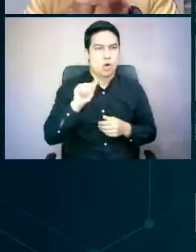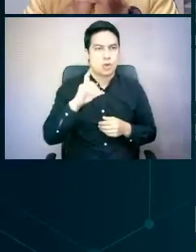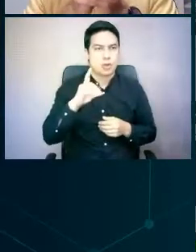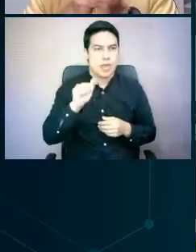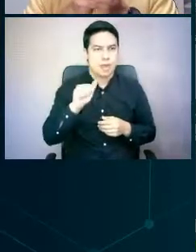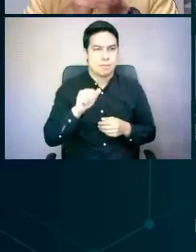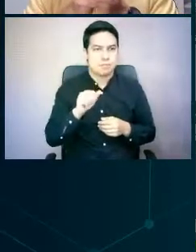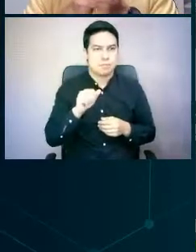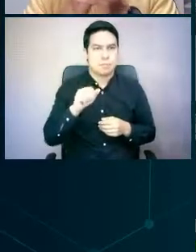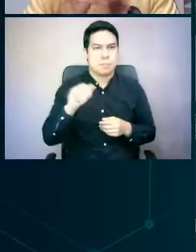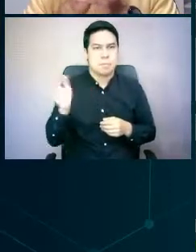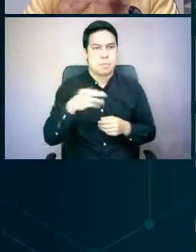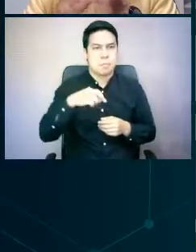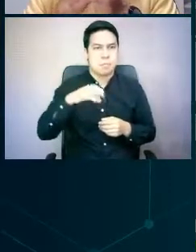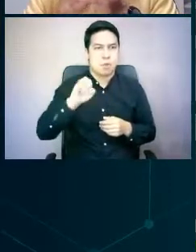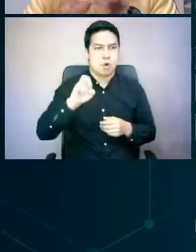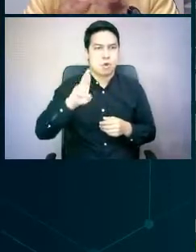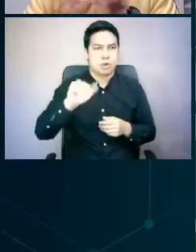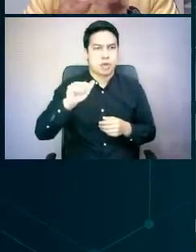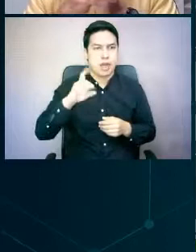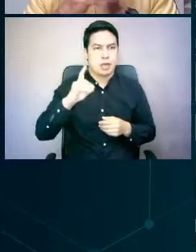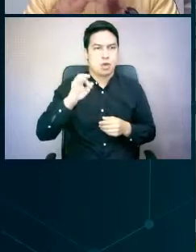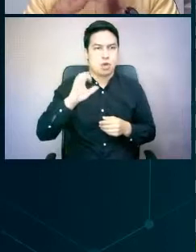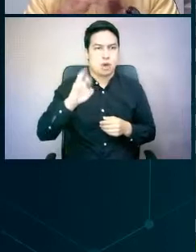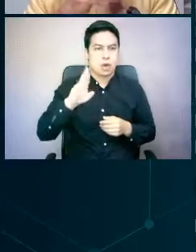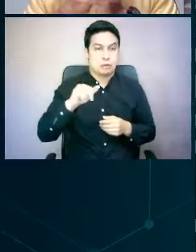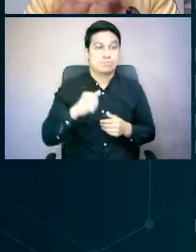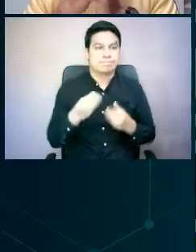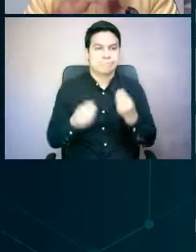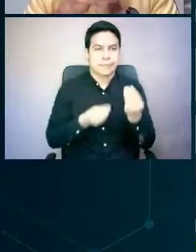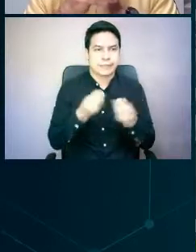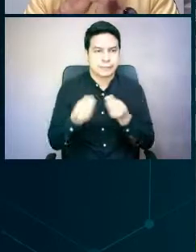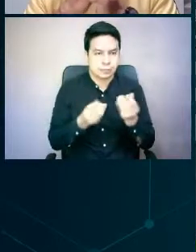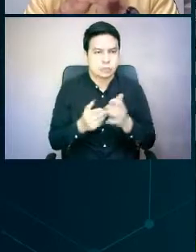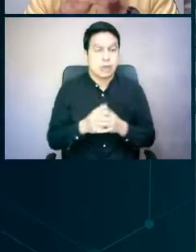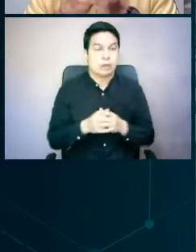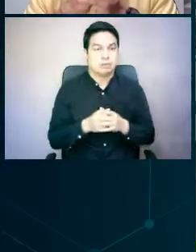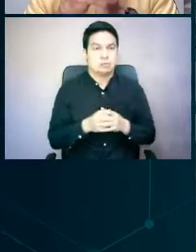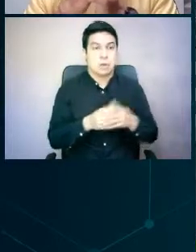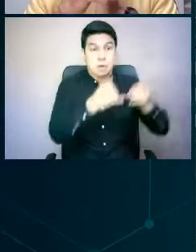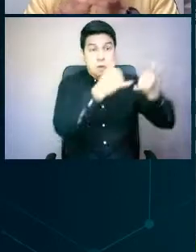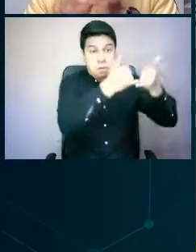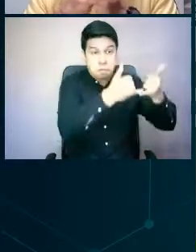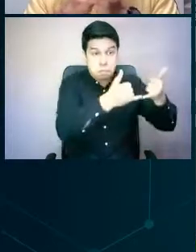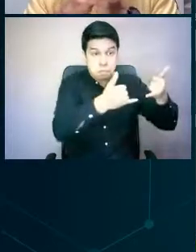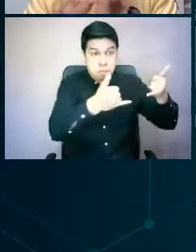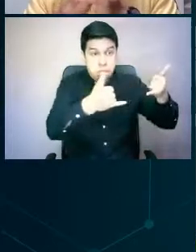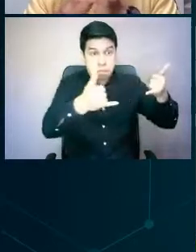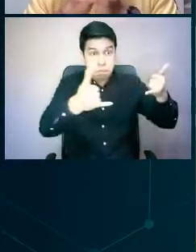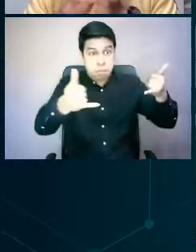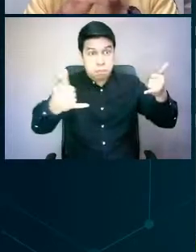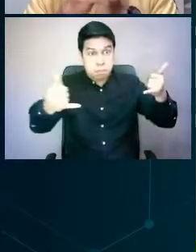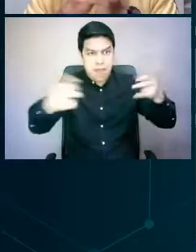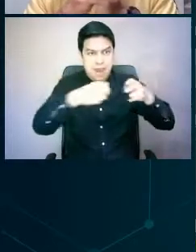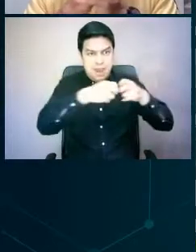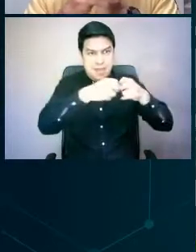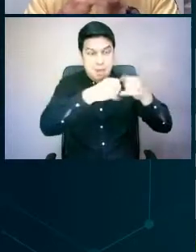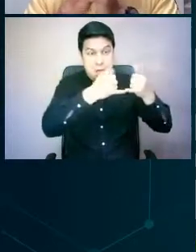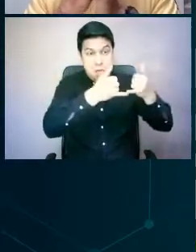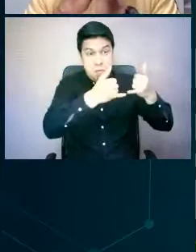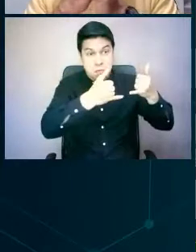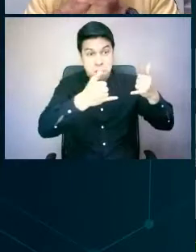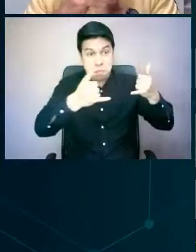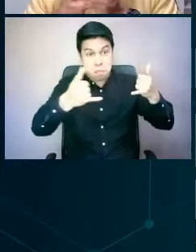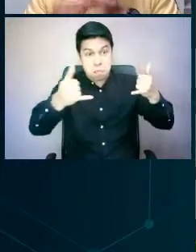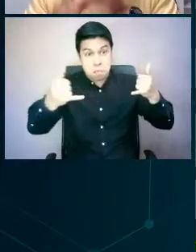Se usan señales de alta frecuencia que viajan por el mismo cable por donde viaja la energía eléctrica, es decir, por la línea